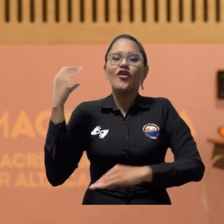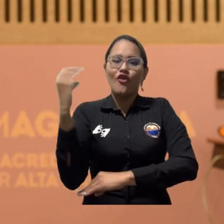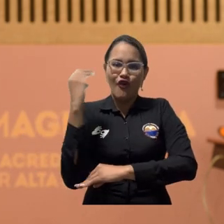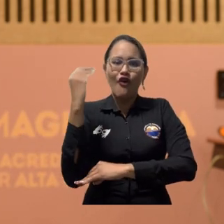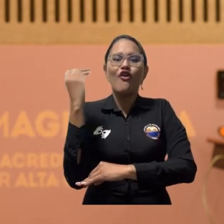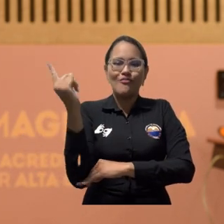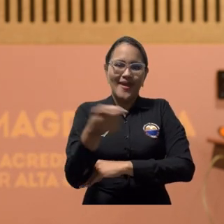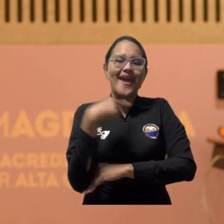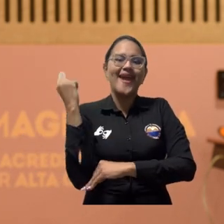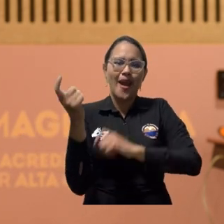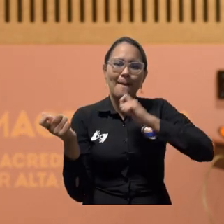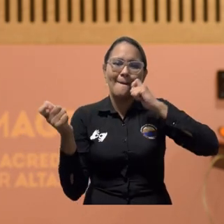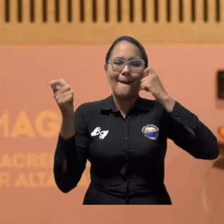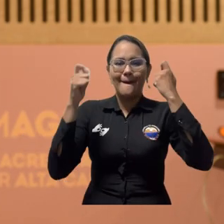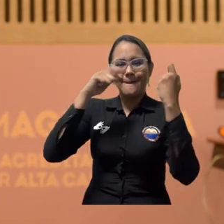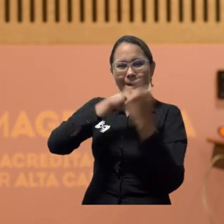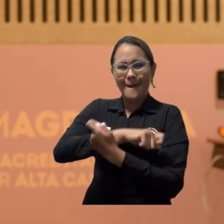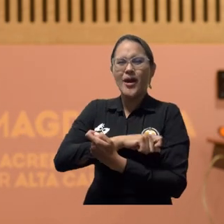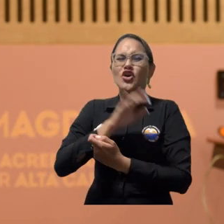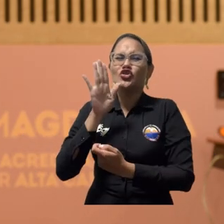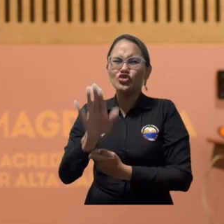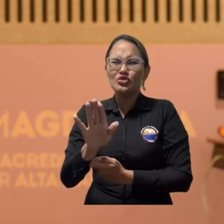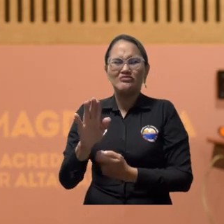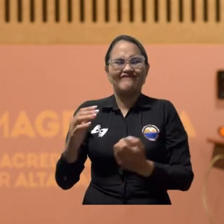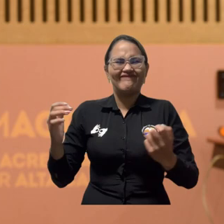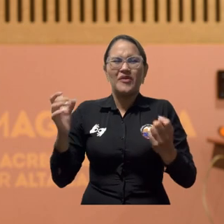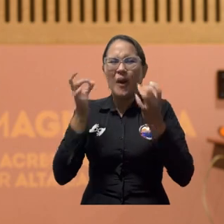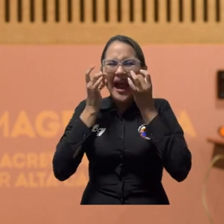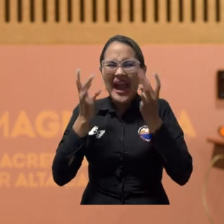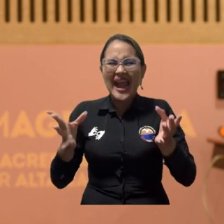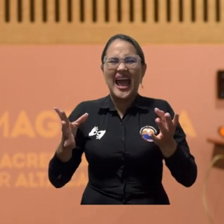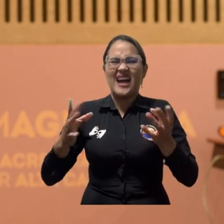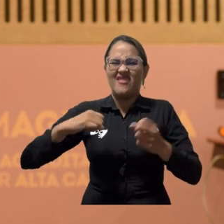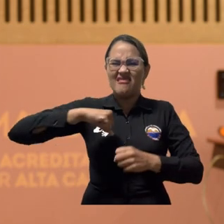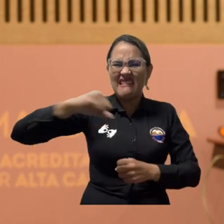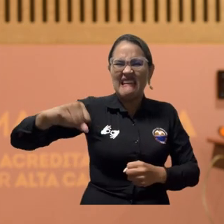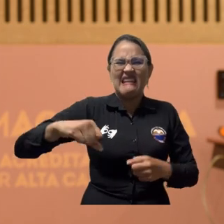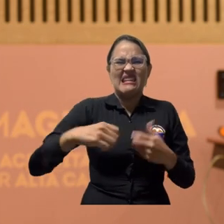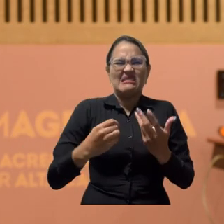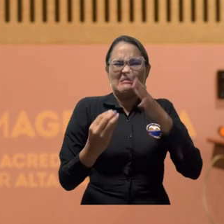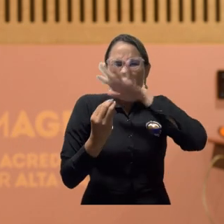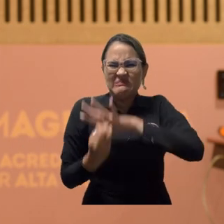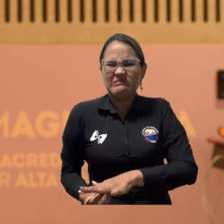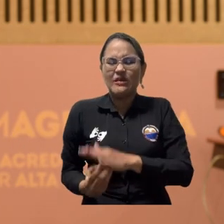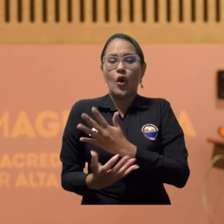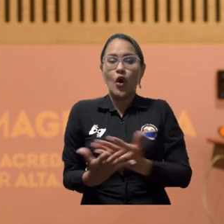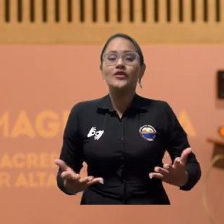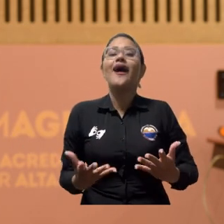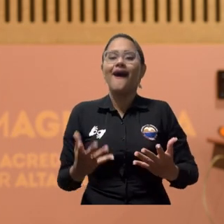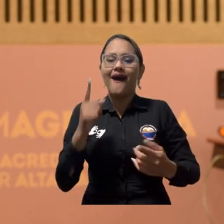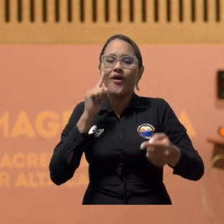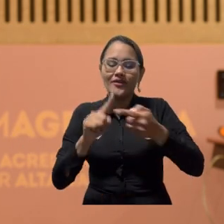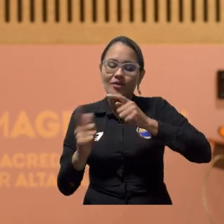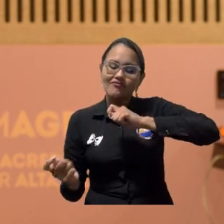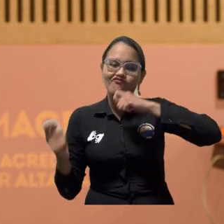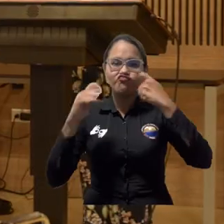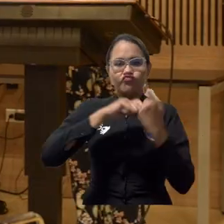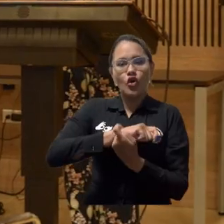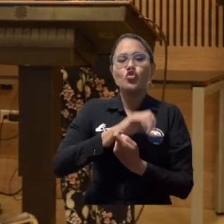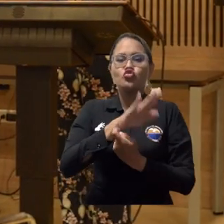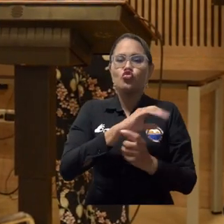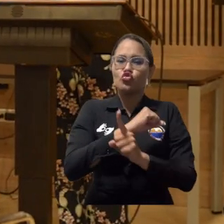tratando de transitar de un escenario de graves violaciones a los derechos humanos a una sociedad en garantía plena de